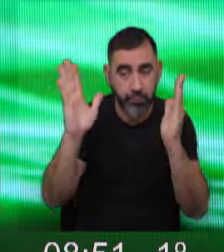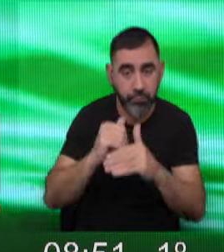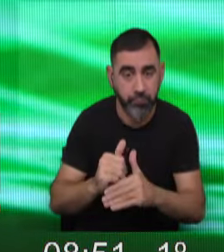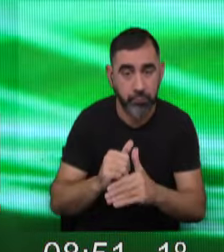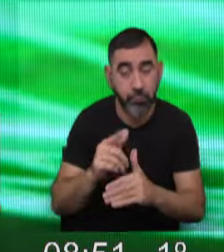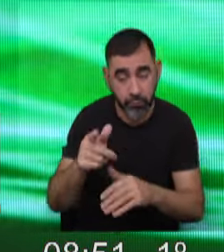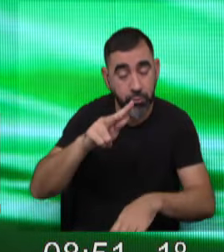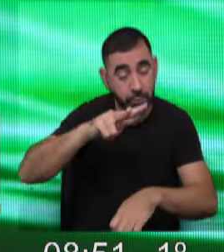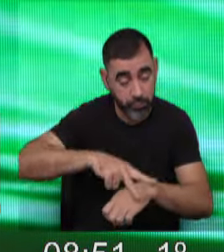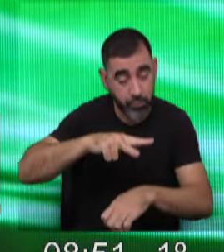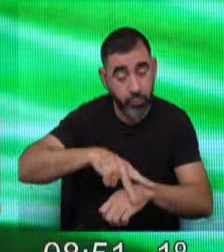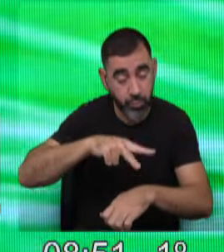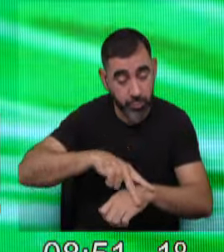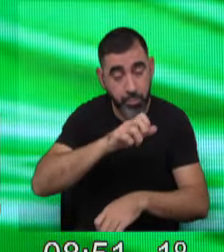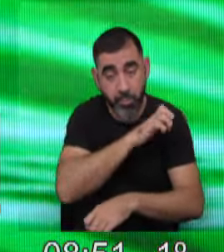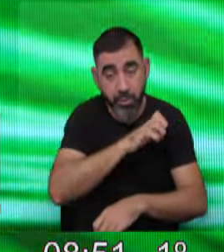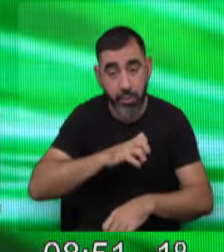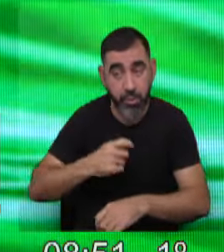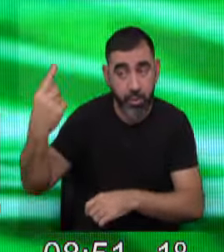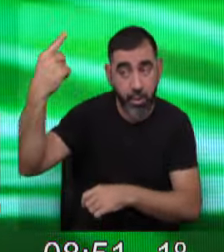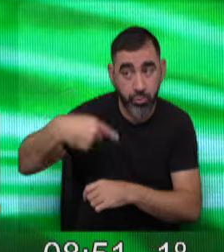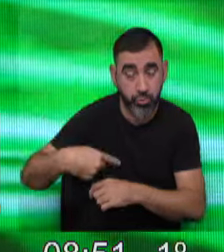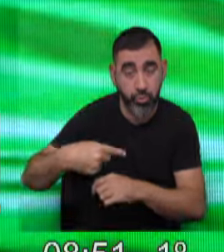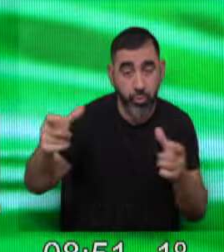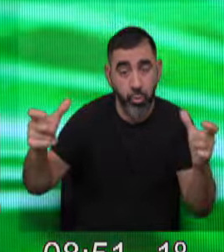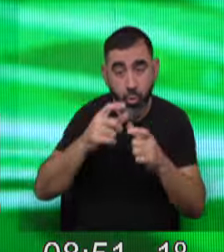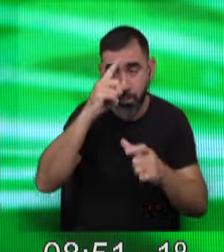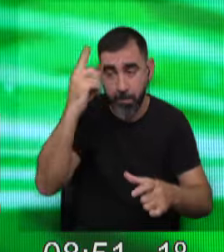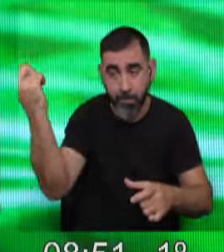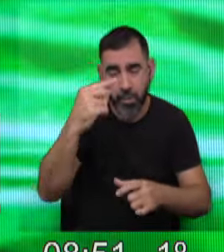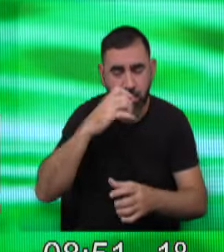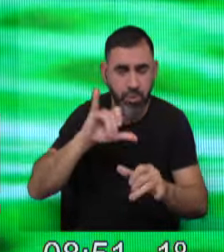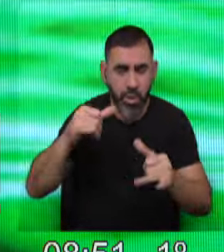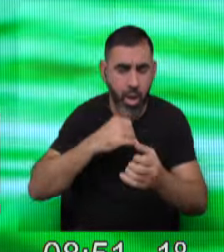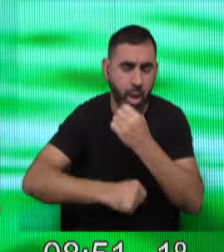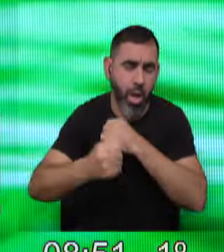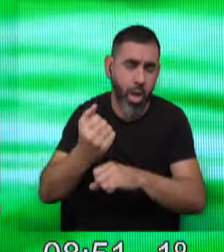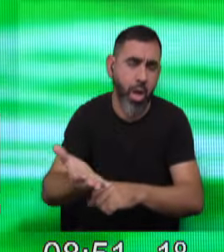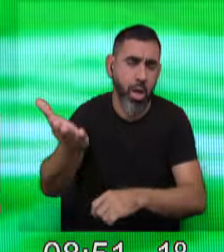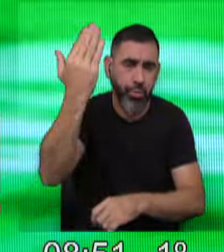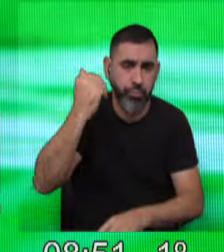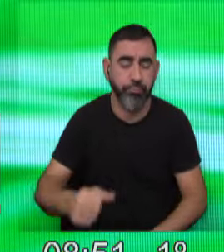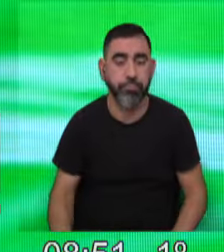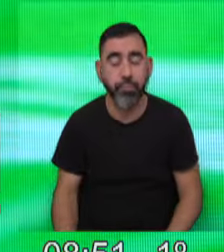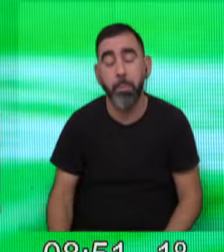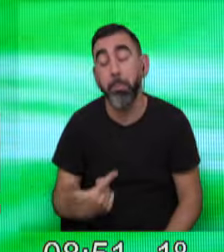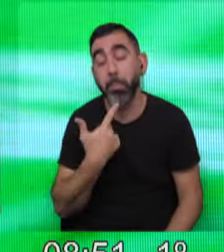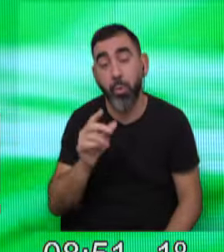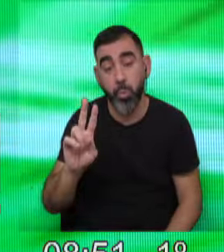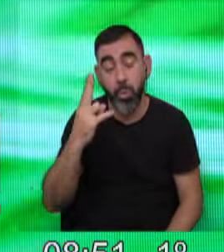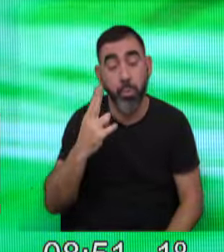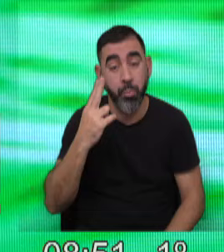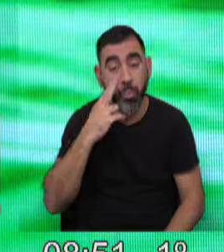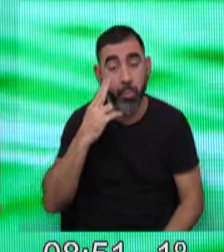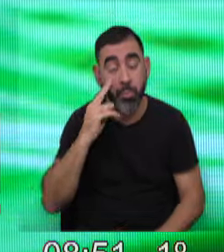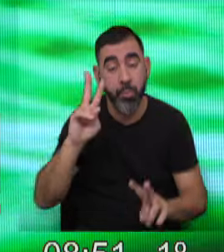unas recomendaciones que el Estado le han dicho los comités internacionales hace muchísimo tiempo. Voy a poner un ejemplo. Entonces, Uruguay tiene un problema